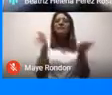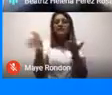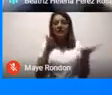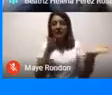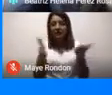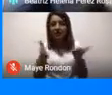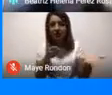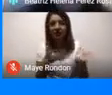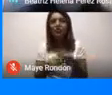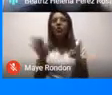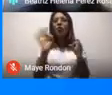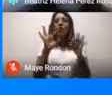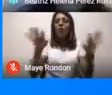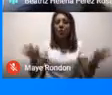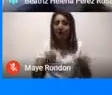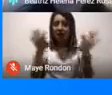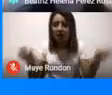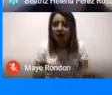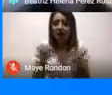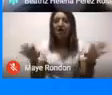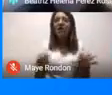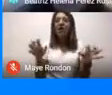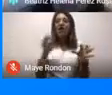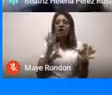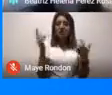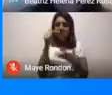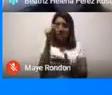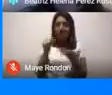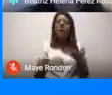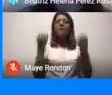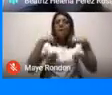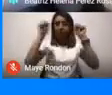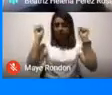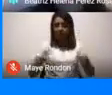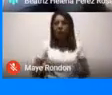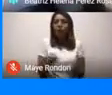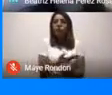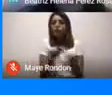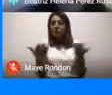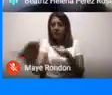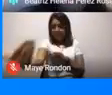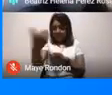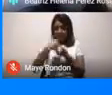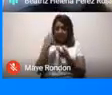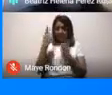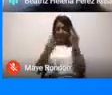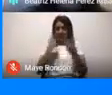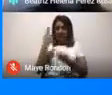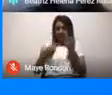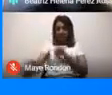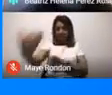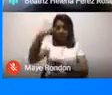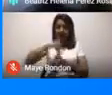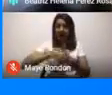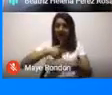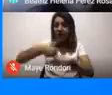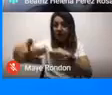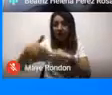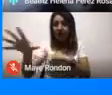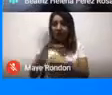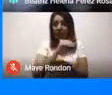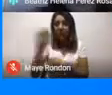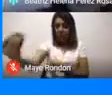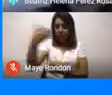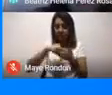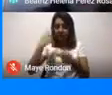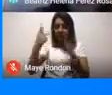servicios, actividades, proveedurías que podemos dar a aquel que nos visita. Y cuando hablamos ya de demanda, es todo aquel que nos visita y